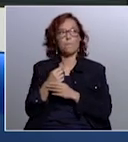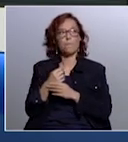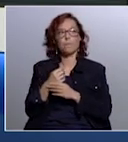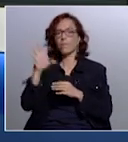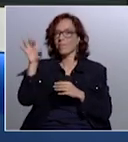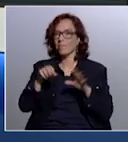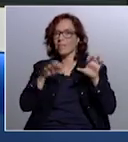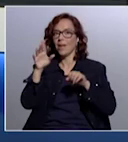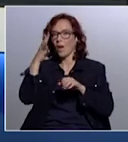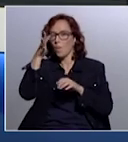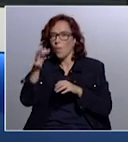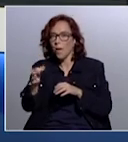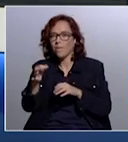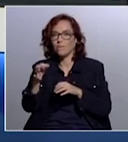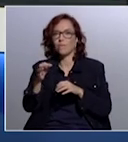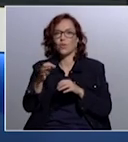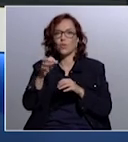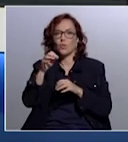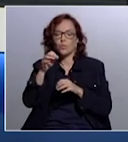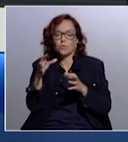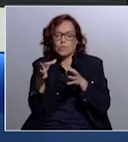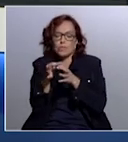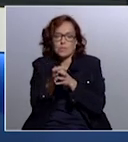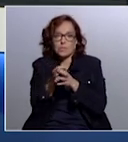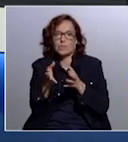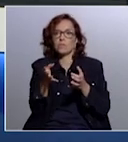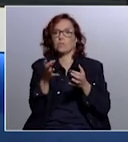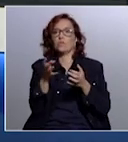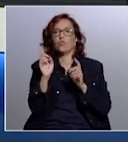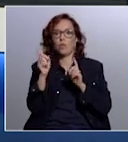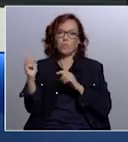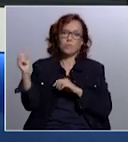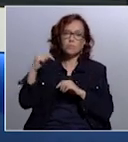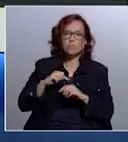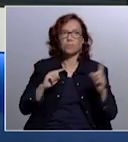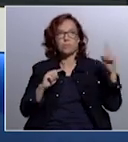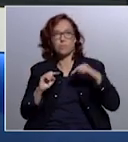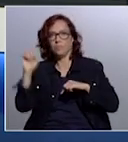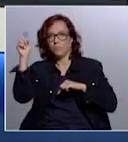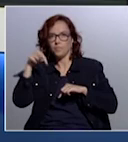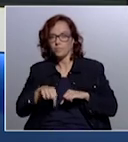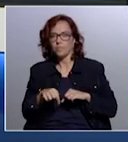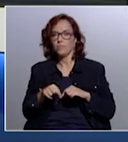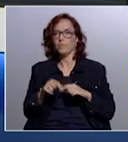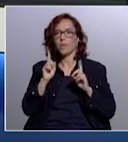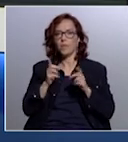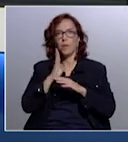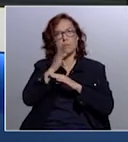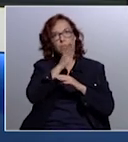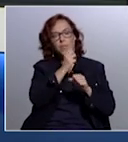pueblos de pueblitos o de localidades de menos de 5.000 habitantes estoy hablando bueno también de esos del trabajo que es en las